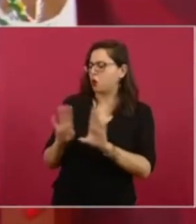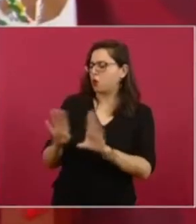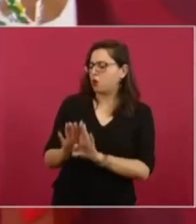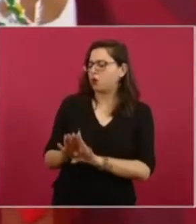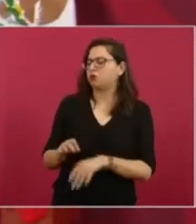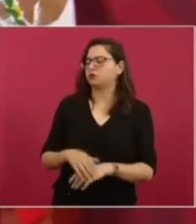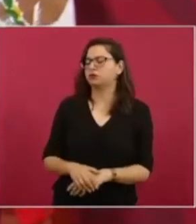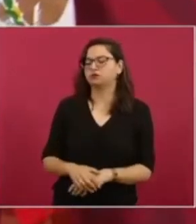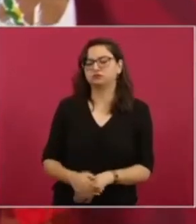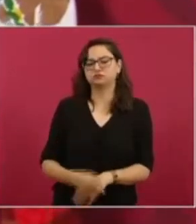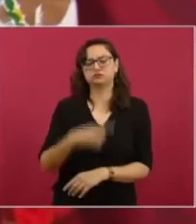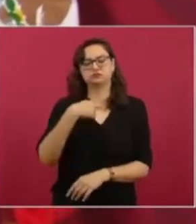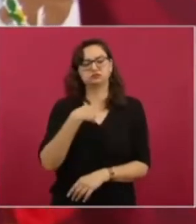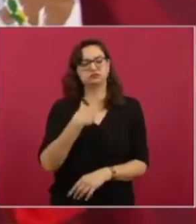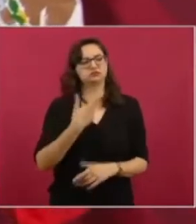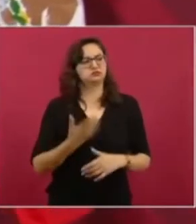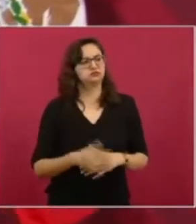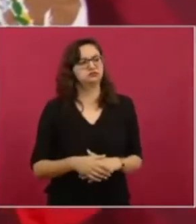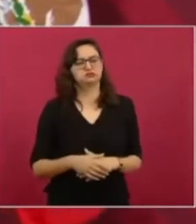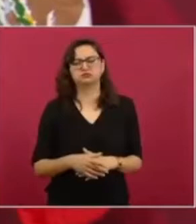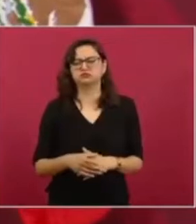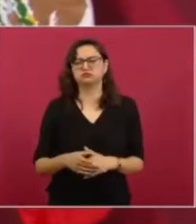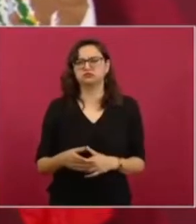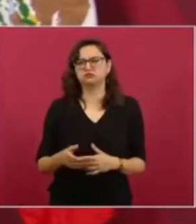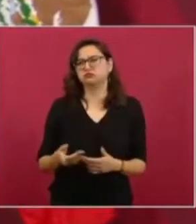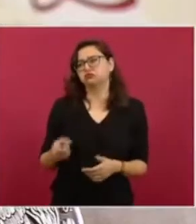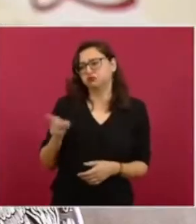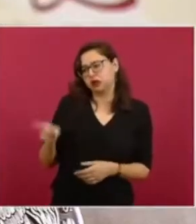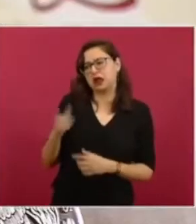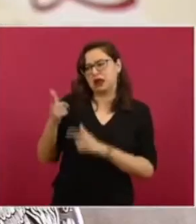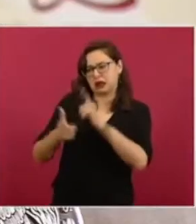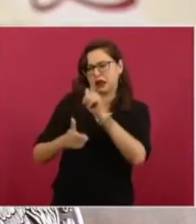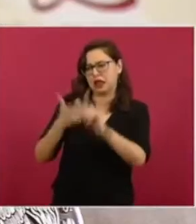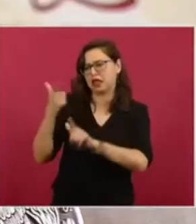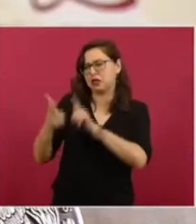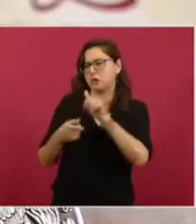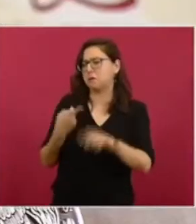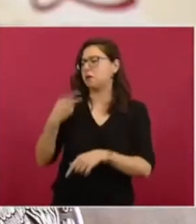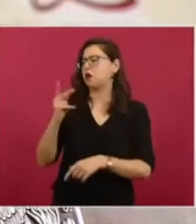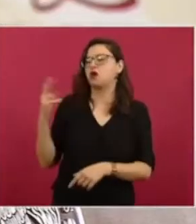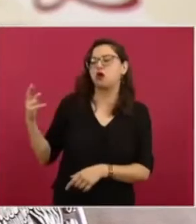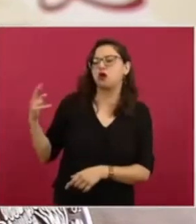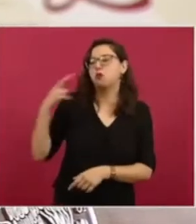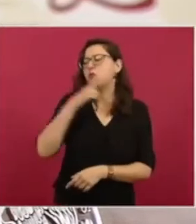corrido, que yo lo dijera en 2 segundos,